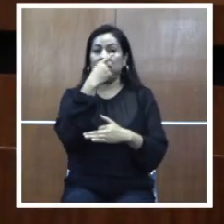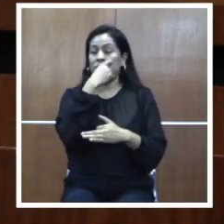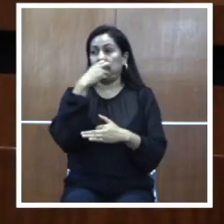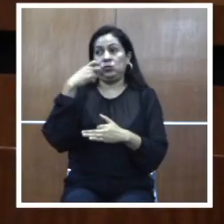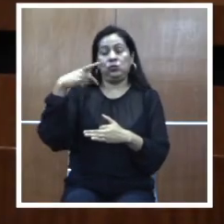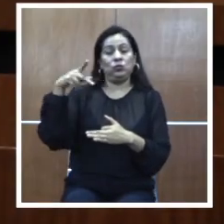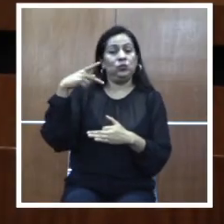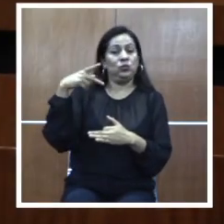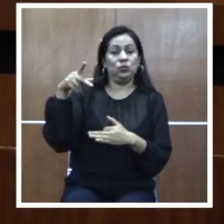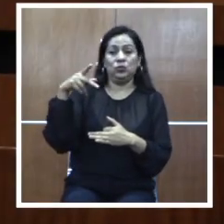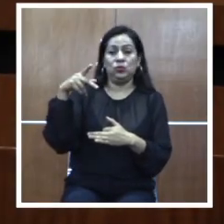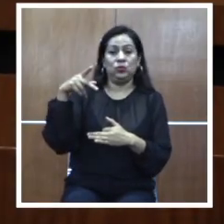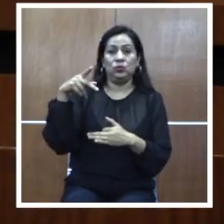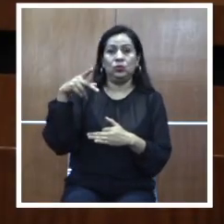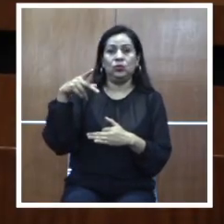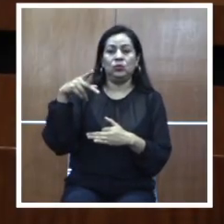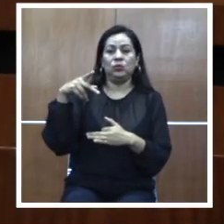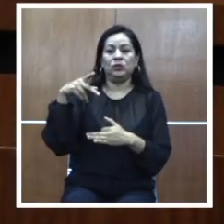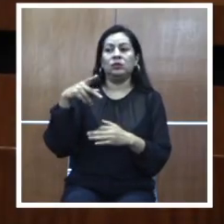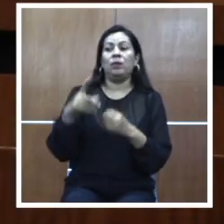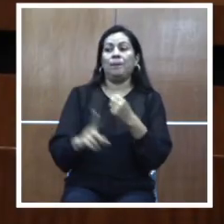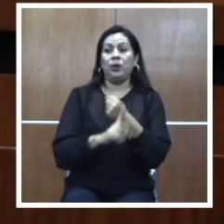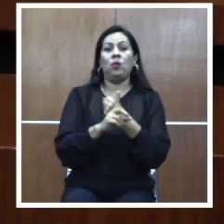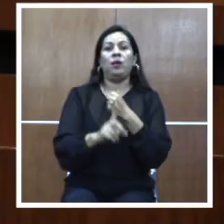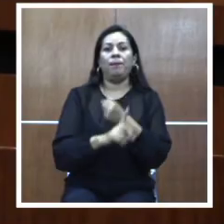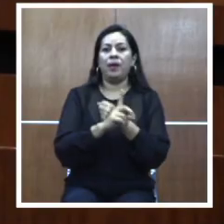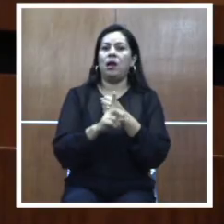vista significan un peligro.